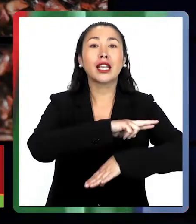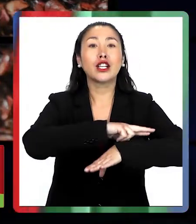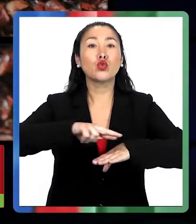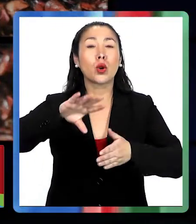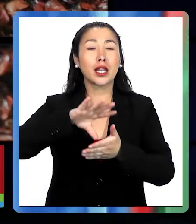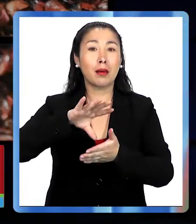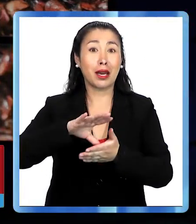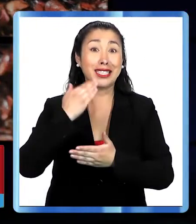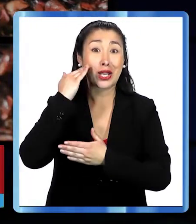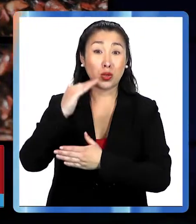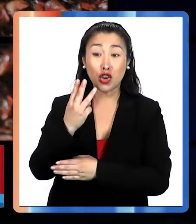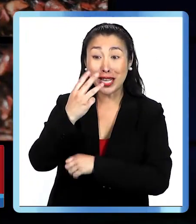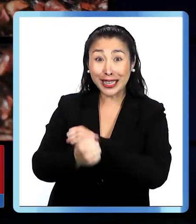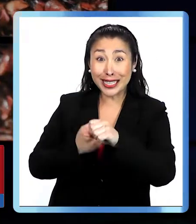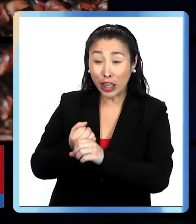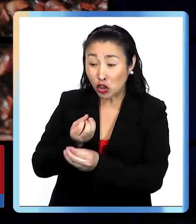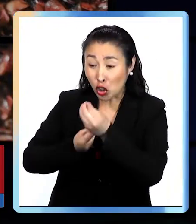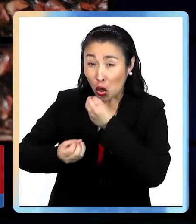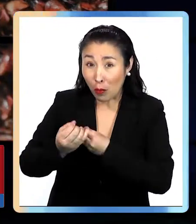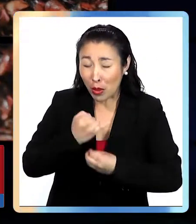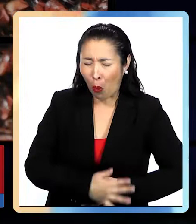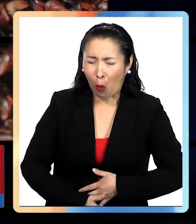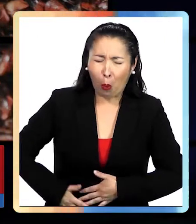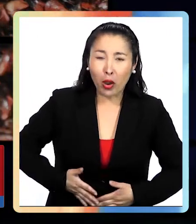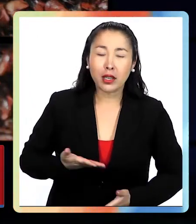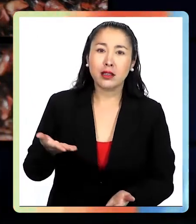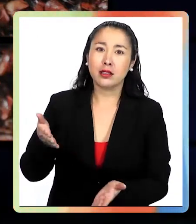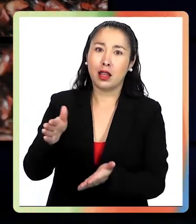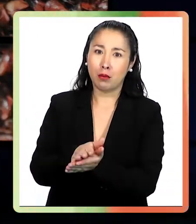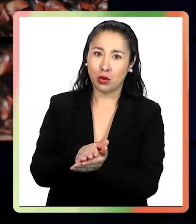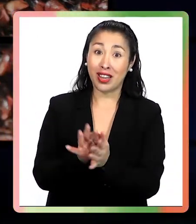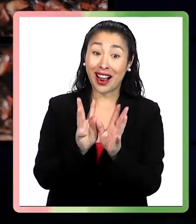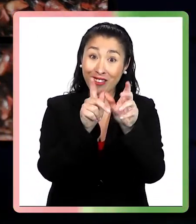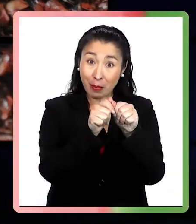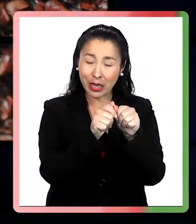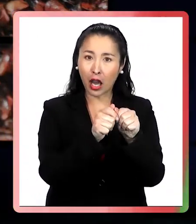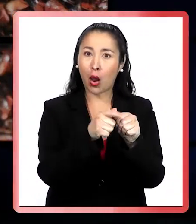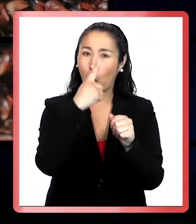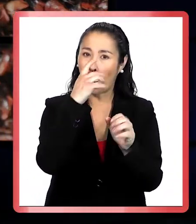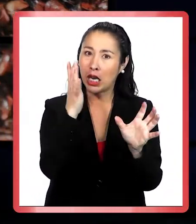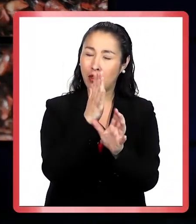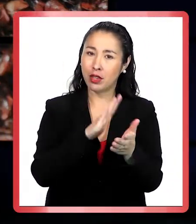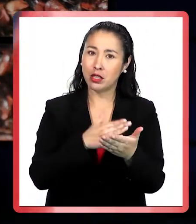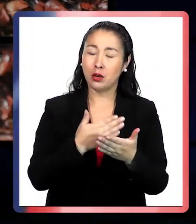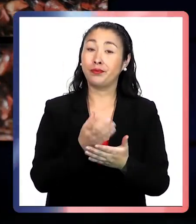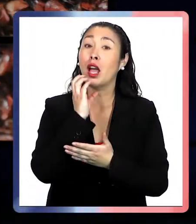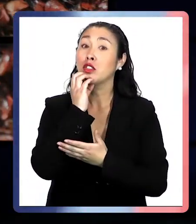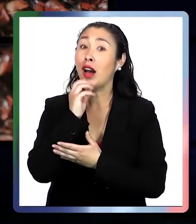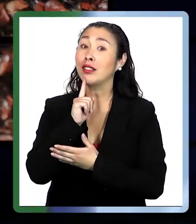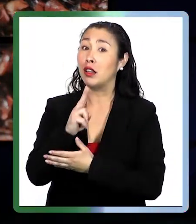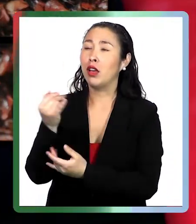a un niño de solo 3 años fallecido y a su familia en estado grave. Antofagasta Televisión